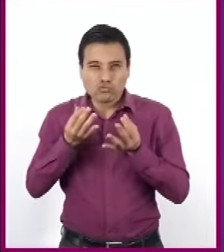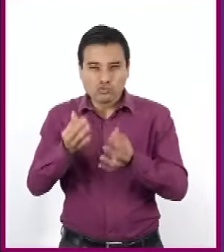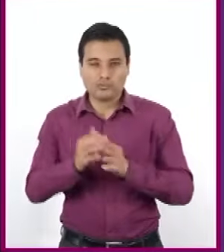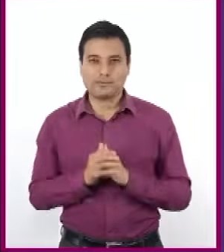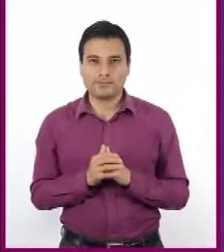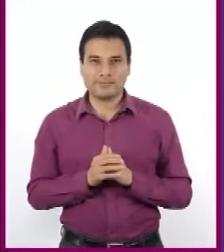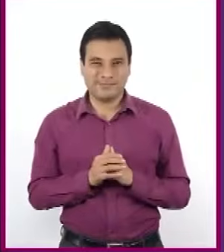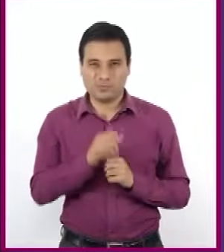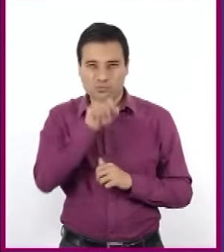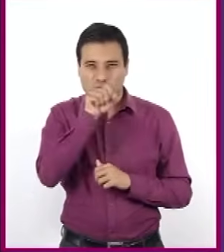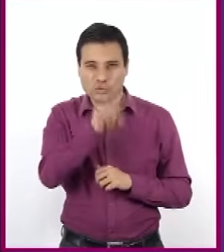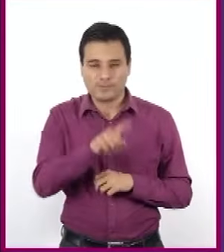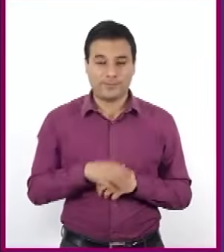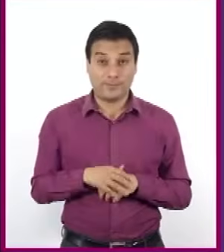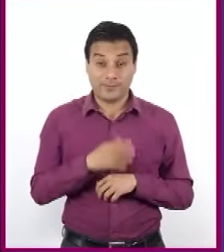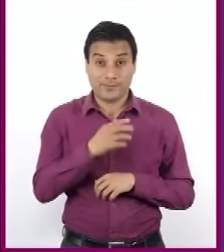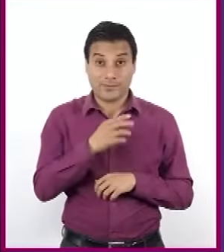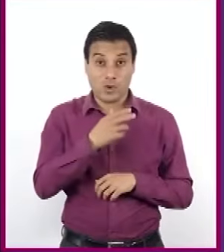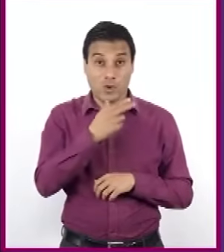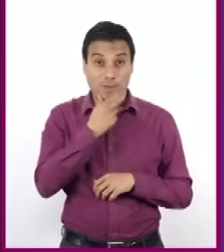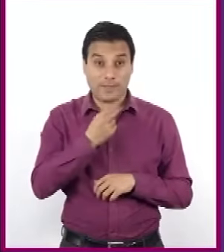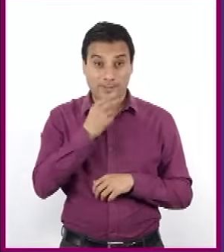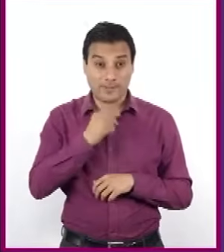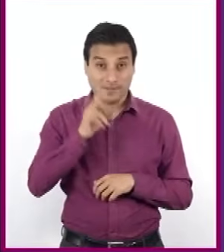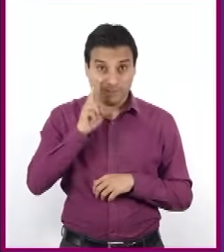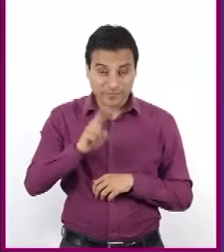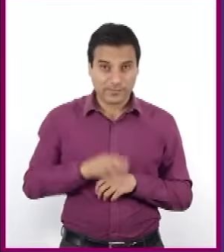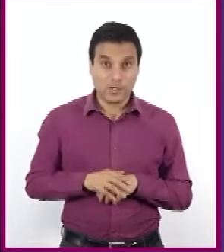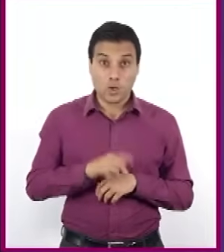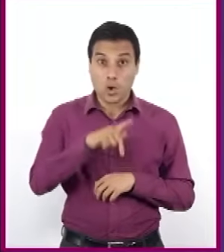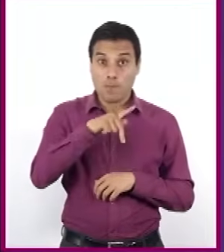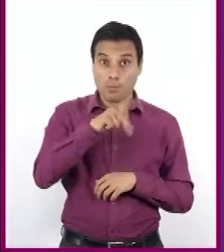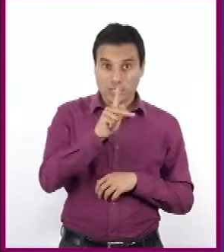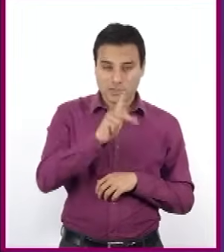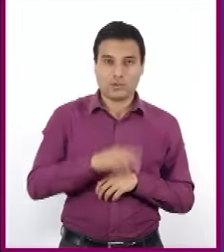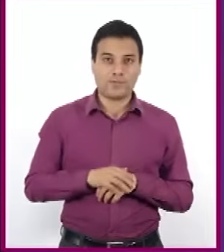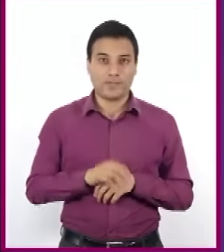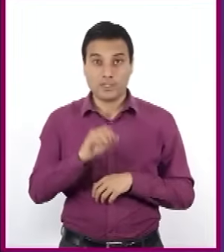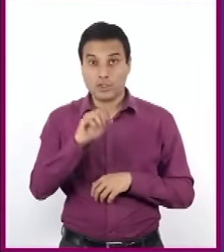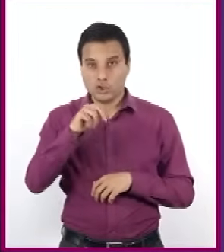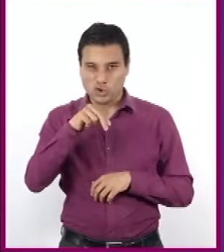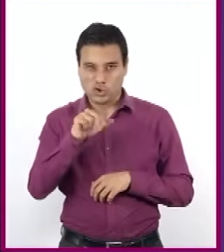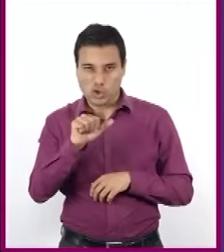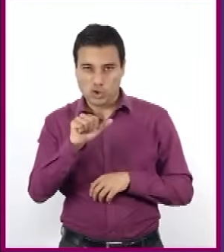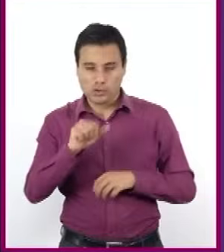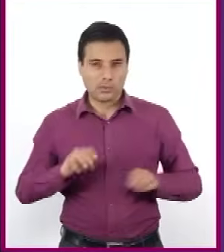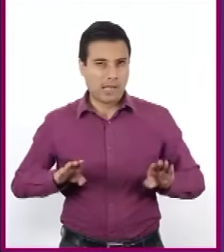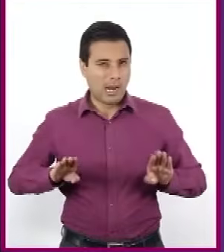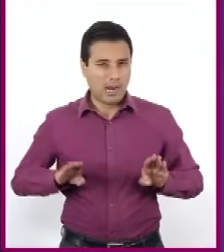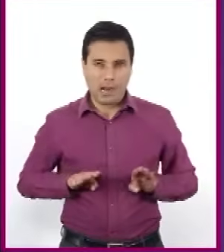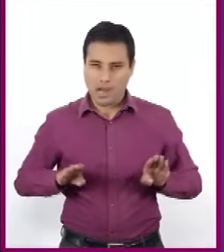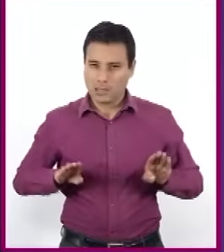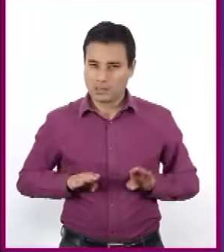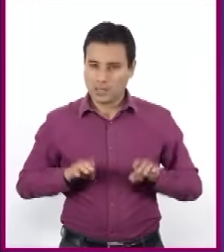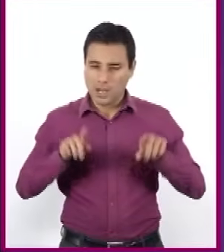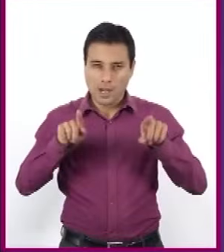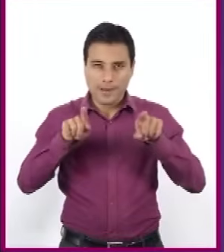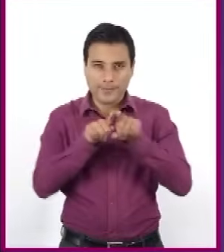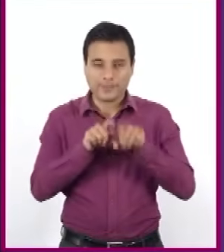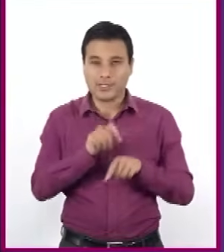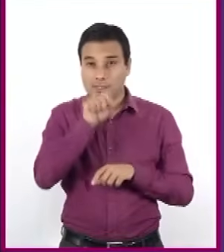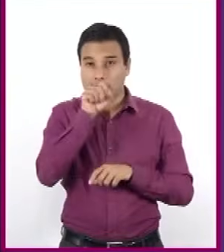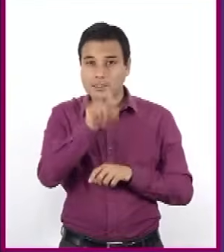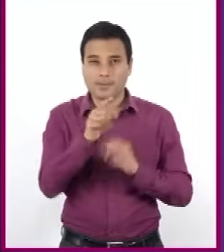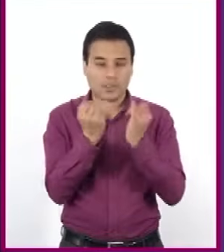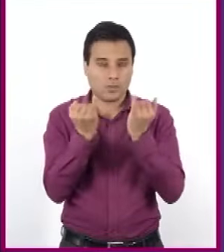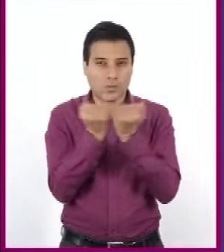Así, Newlands notó que el potasio y el sodio tienen características muy semejantes. Y lo mismo encontró